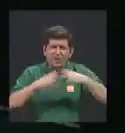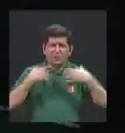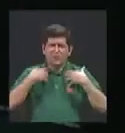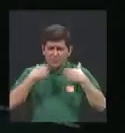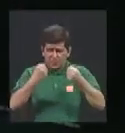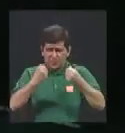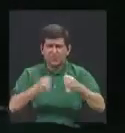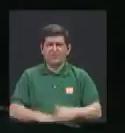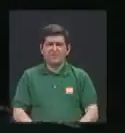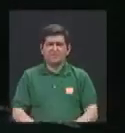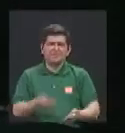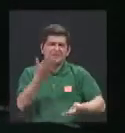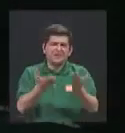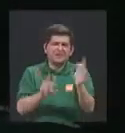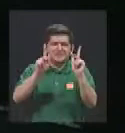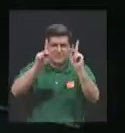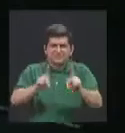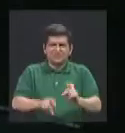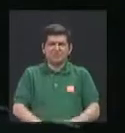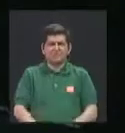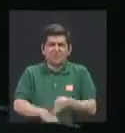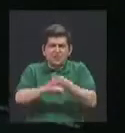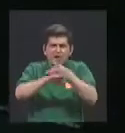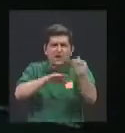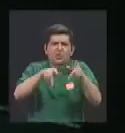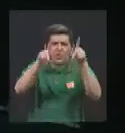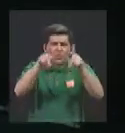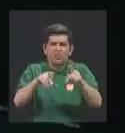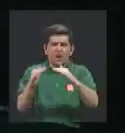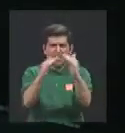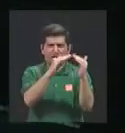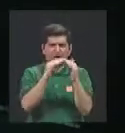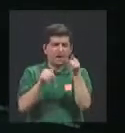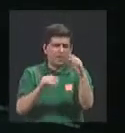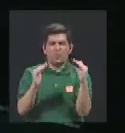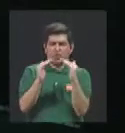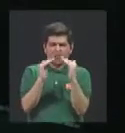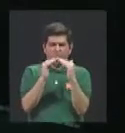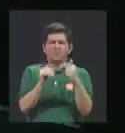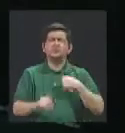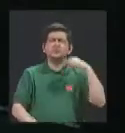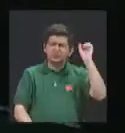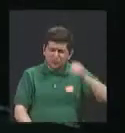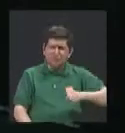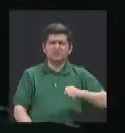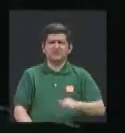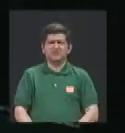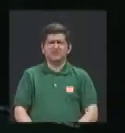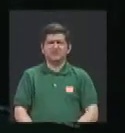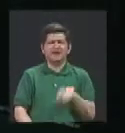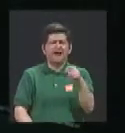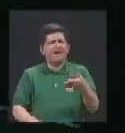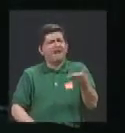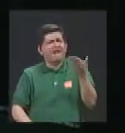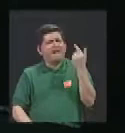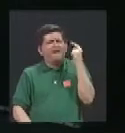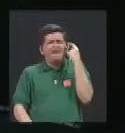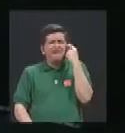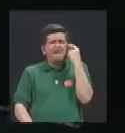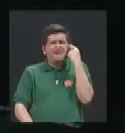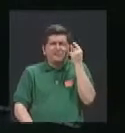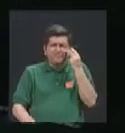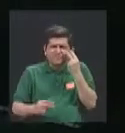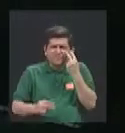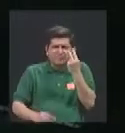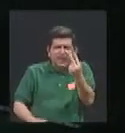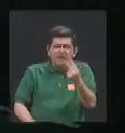manera era como alguien que curaba a las personas del pueblo donde ellos vivían. Yo sí podía irme atrás,